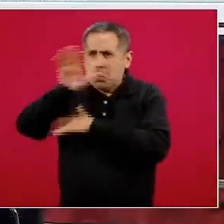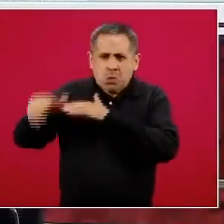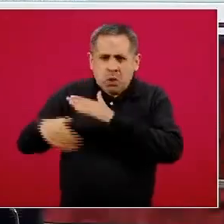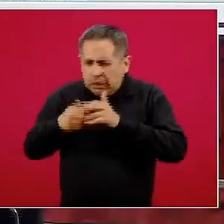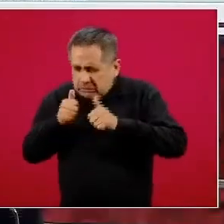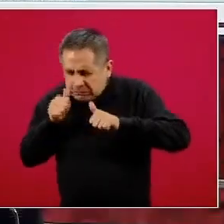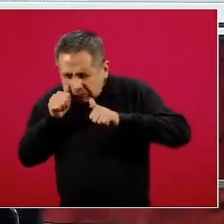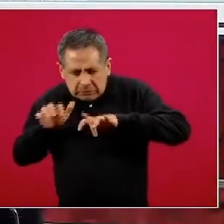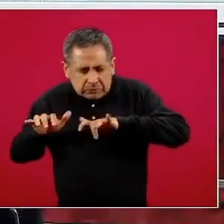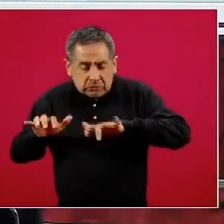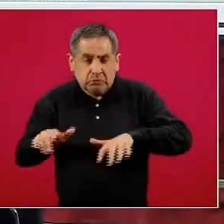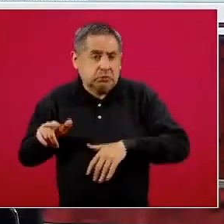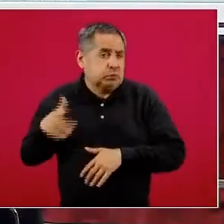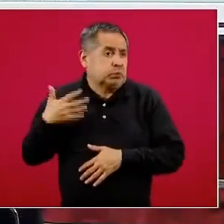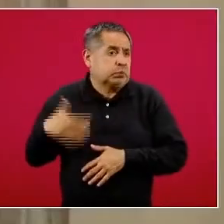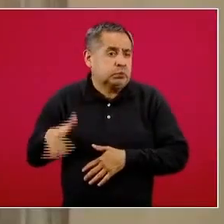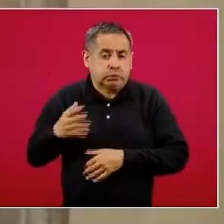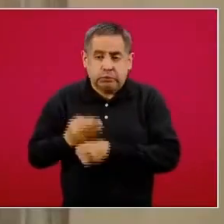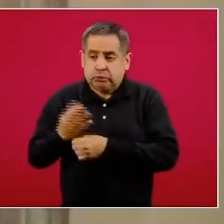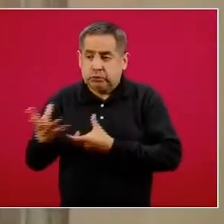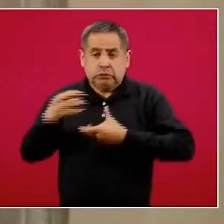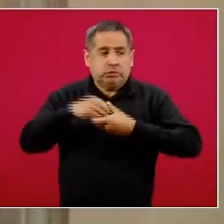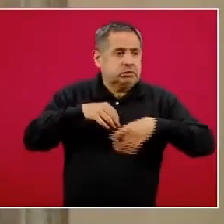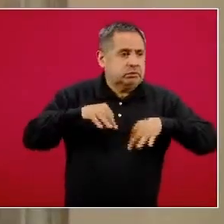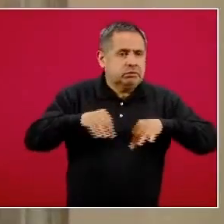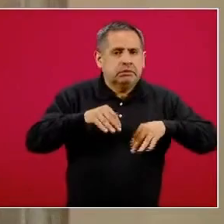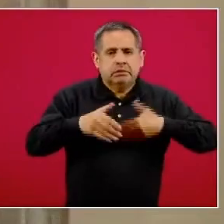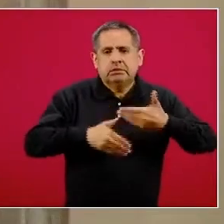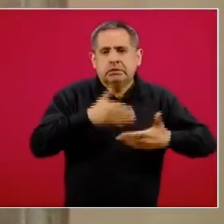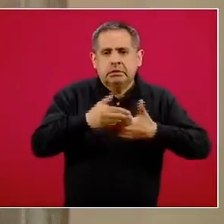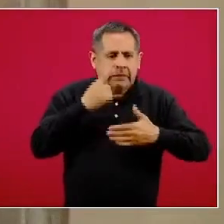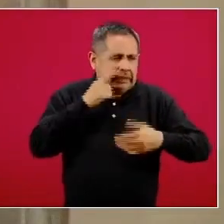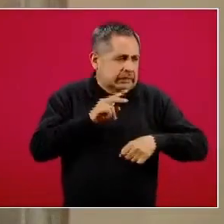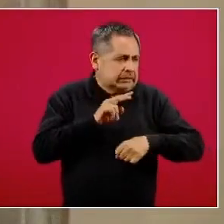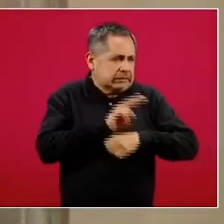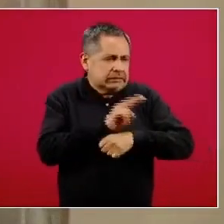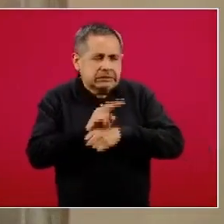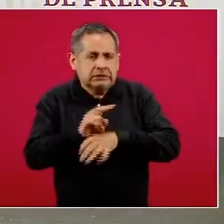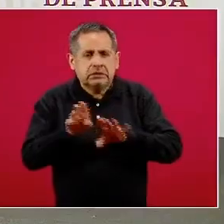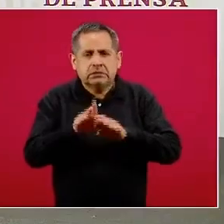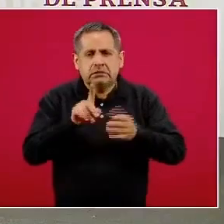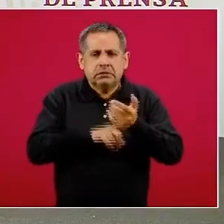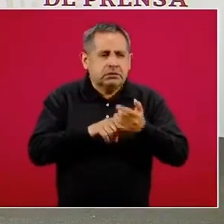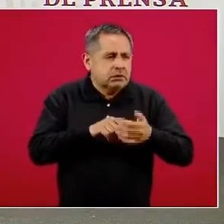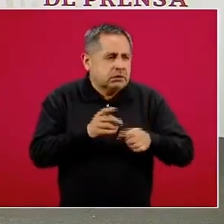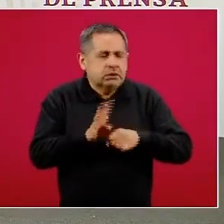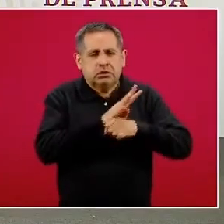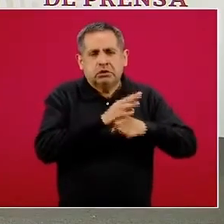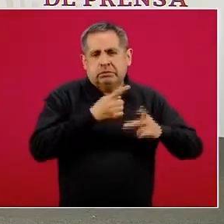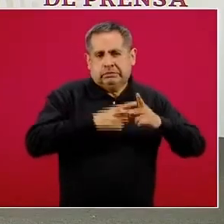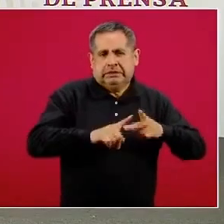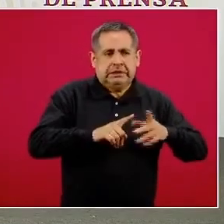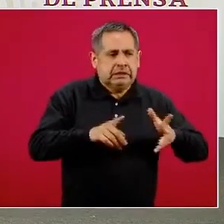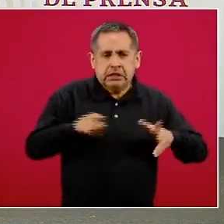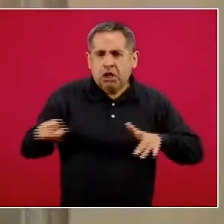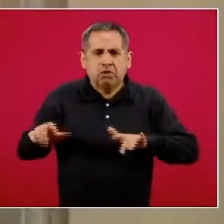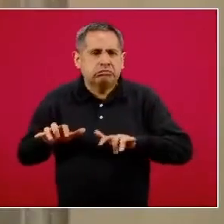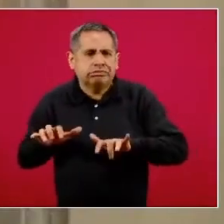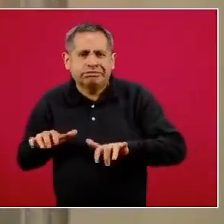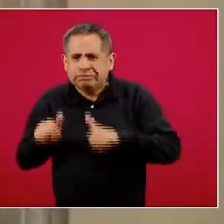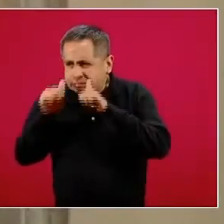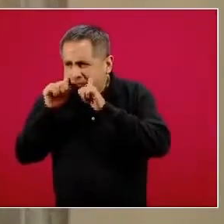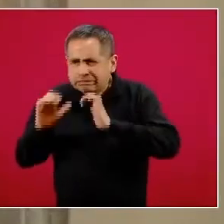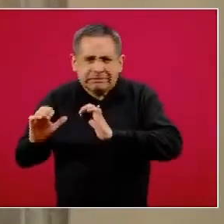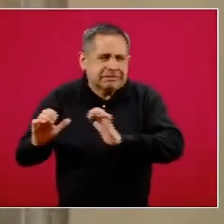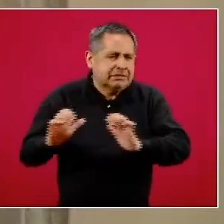porque han estado sumamente involucrados en las actividades de monitoreo, de alerta continua desde que inició esta